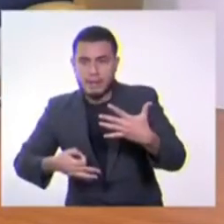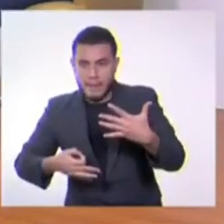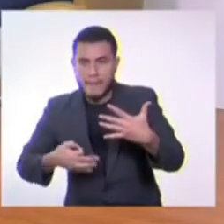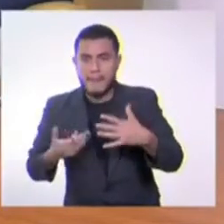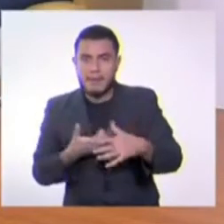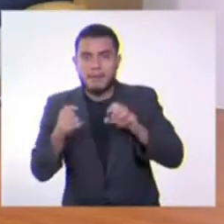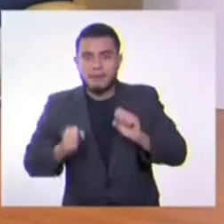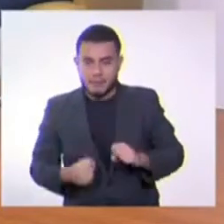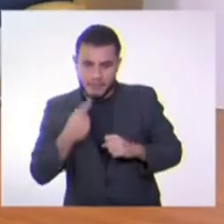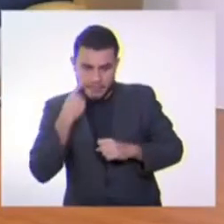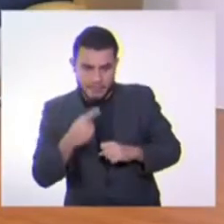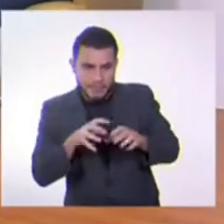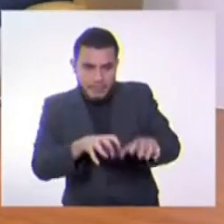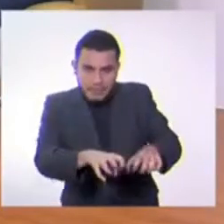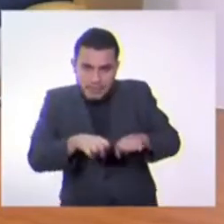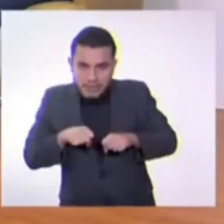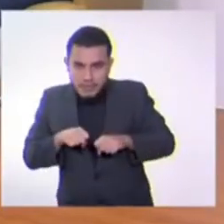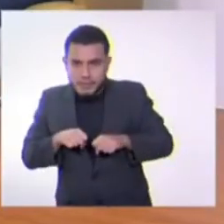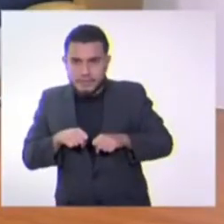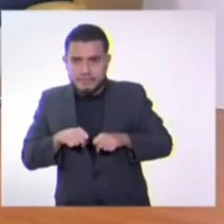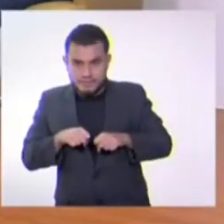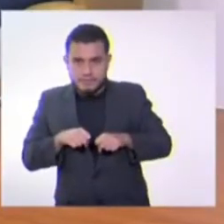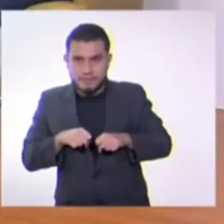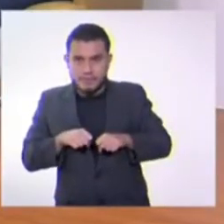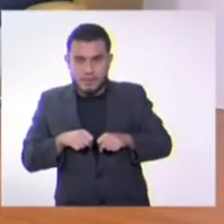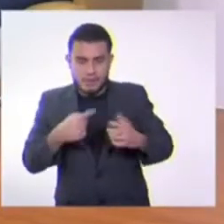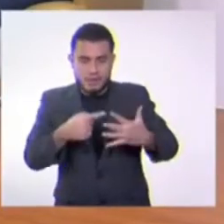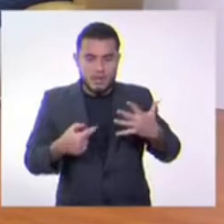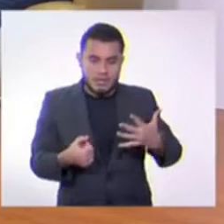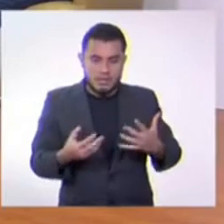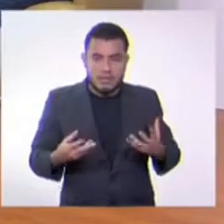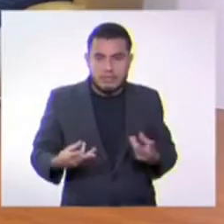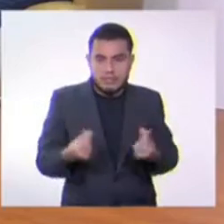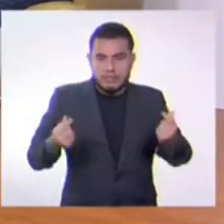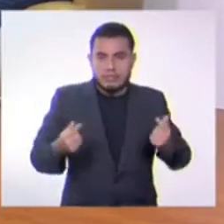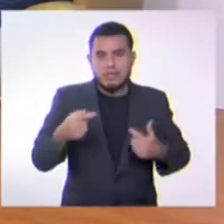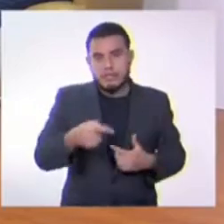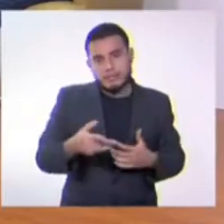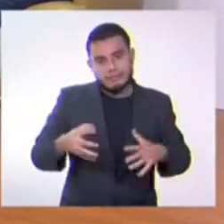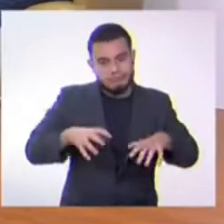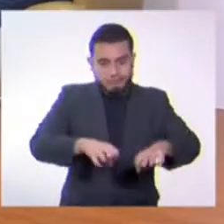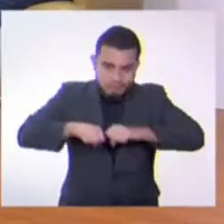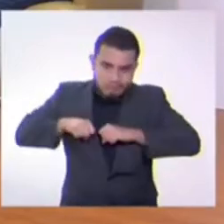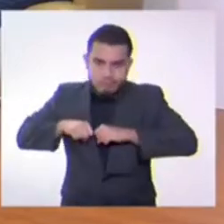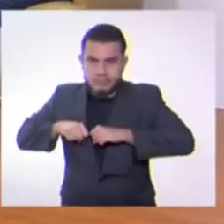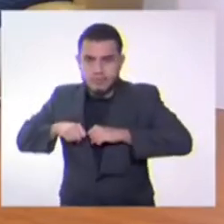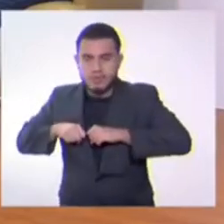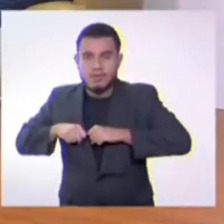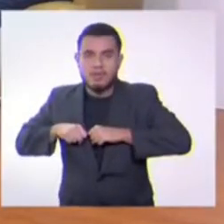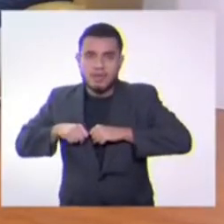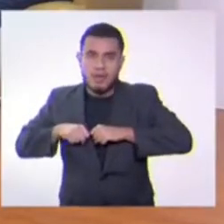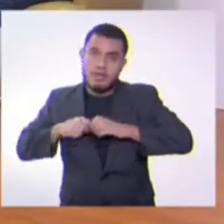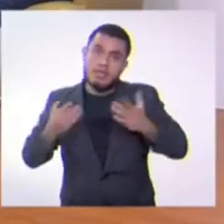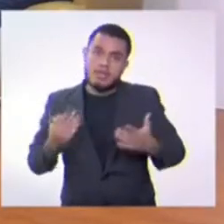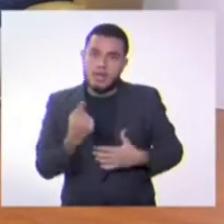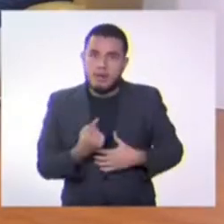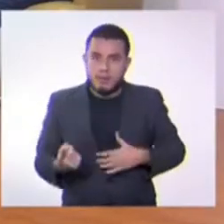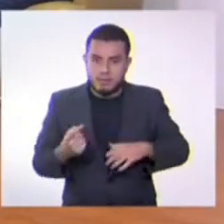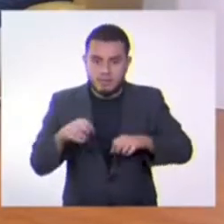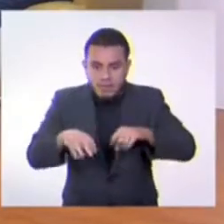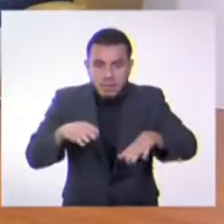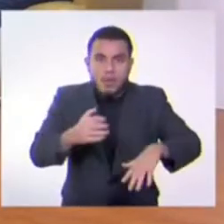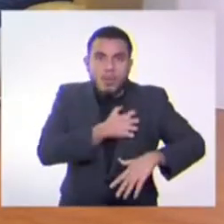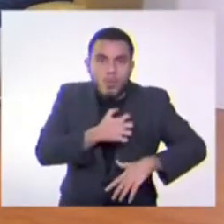unos hablan de una expropiación, otros hablan solamente de la ley de extinción de estas tierras, y se perjudica directamente a los campesinos.